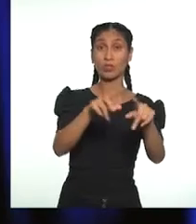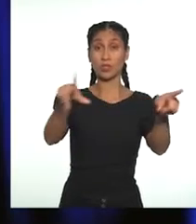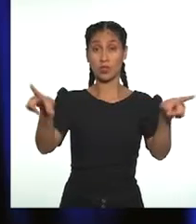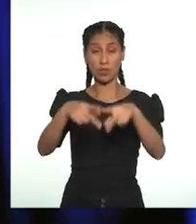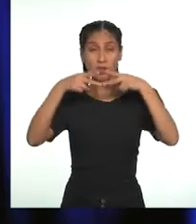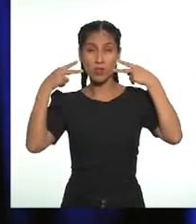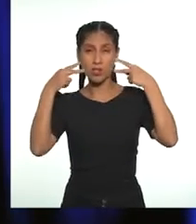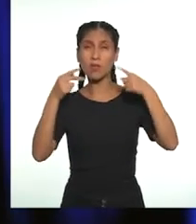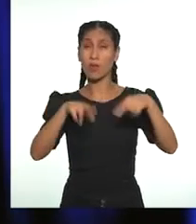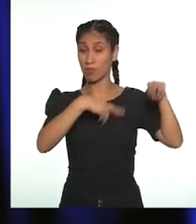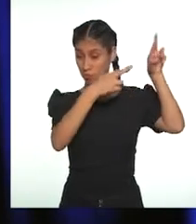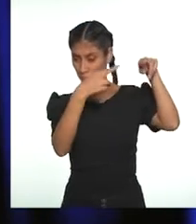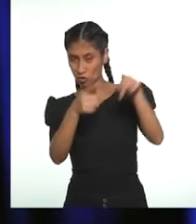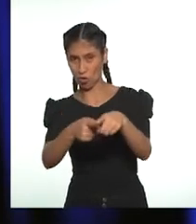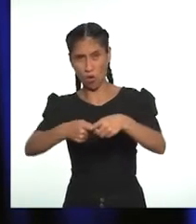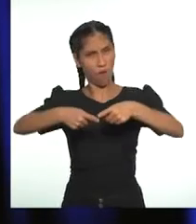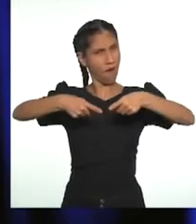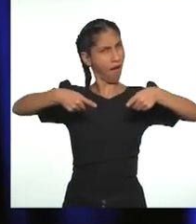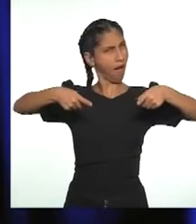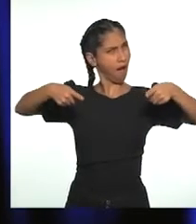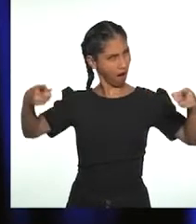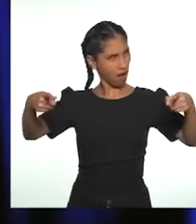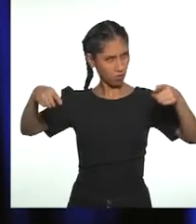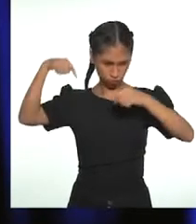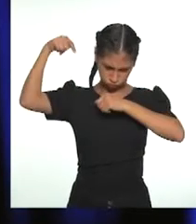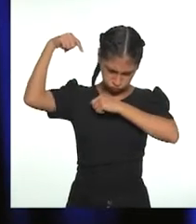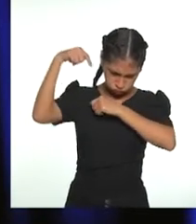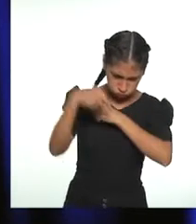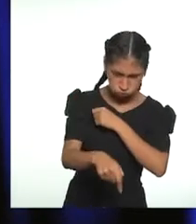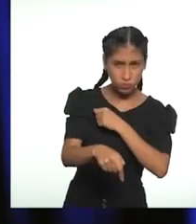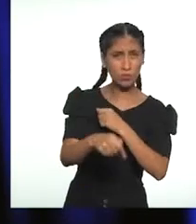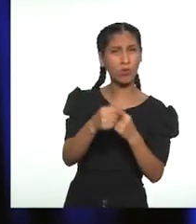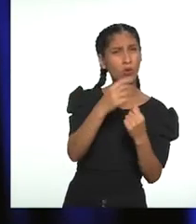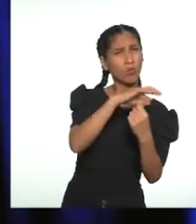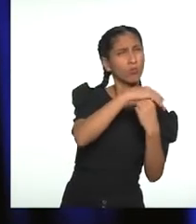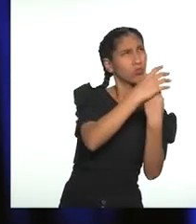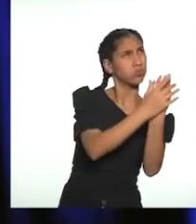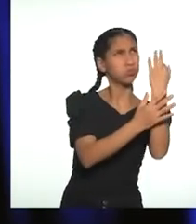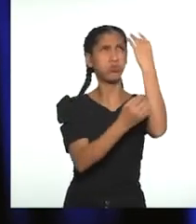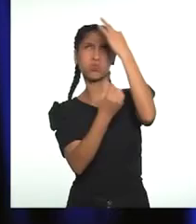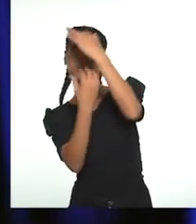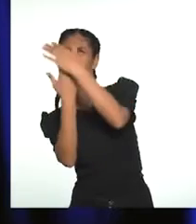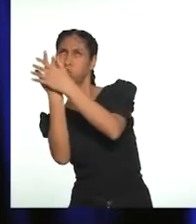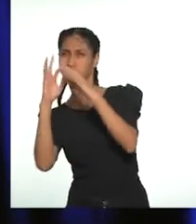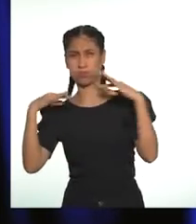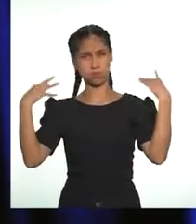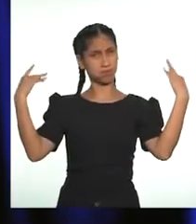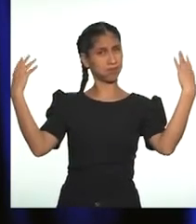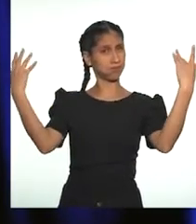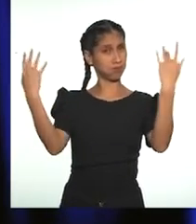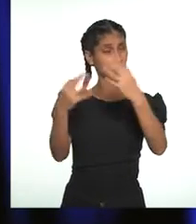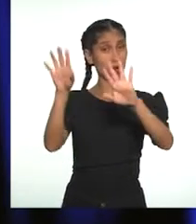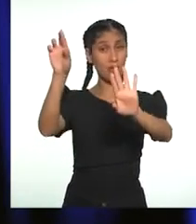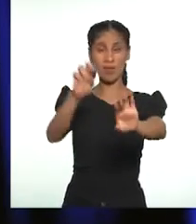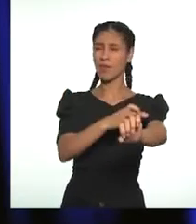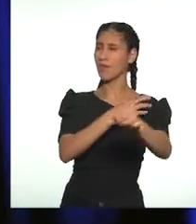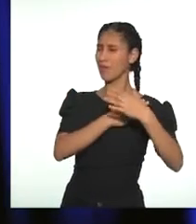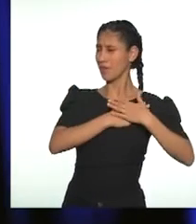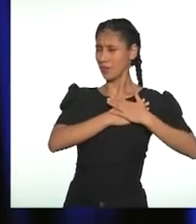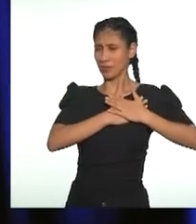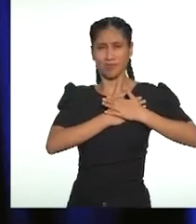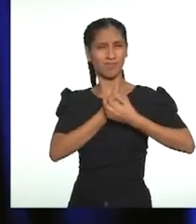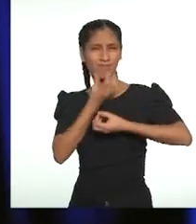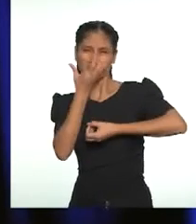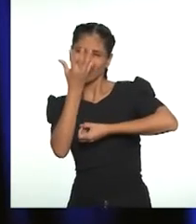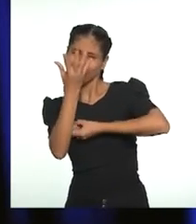selva suelen ser anchos y profundos, rodeados de una amplia vegetación. Con este poema, gracias a